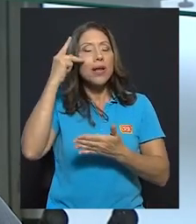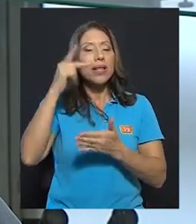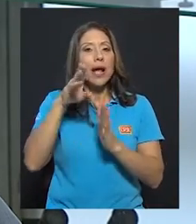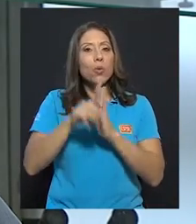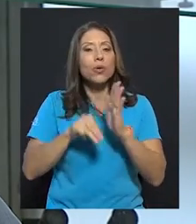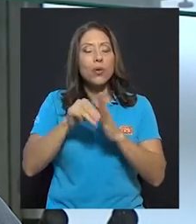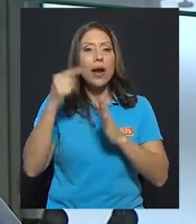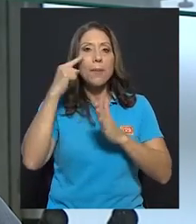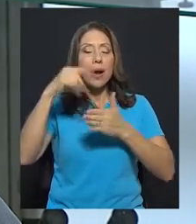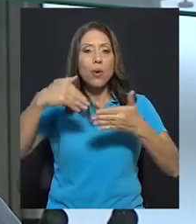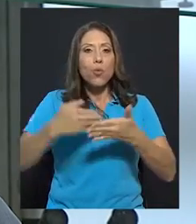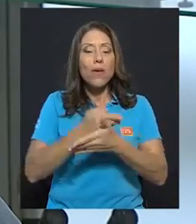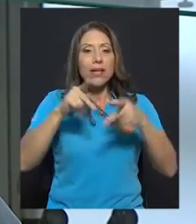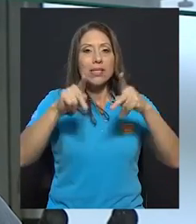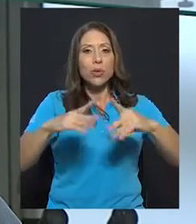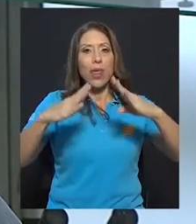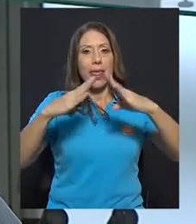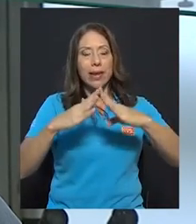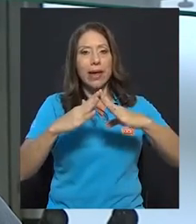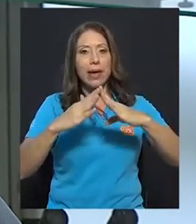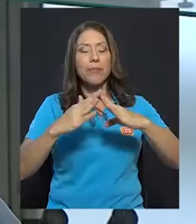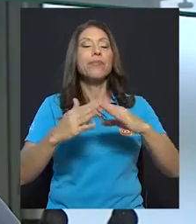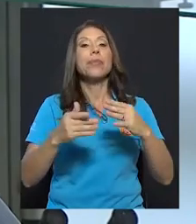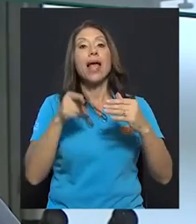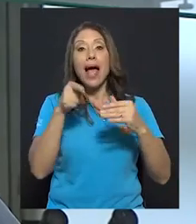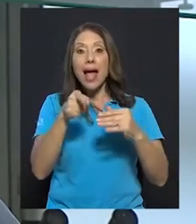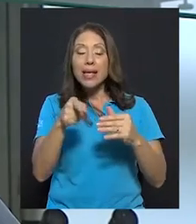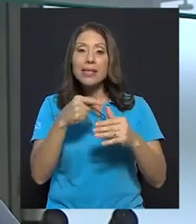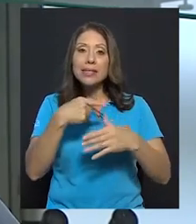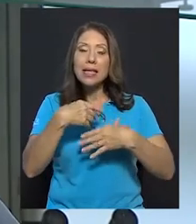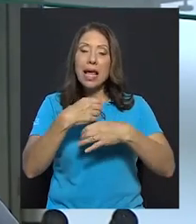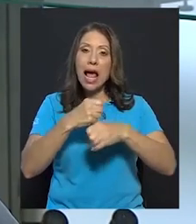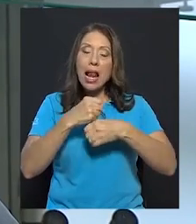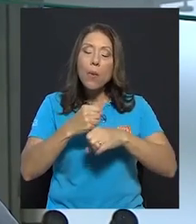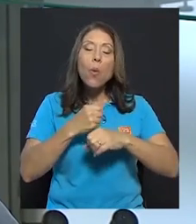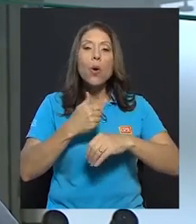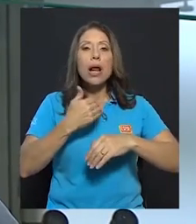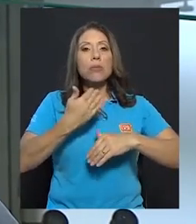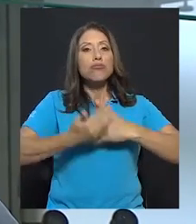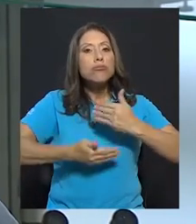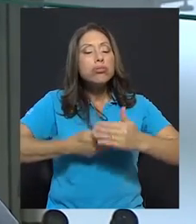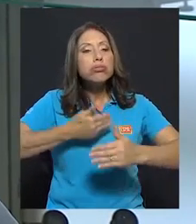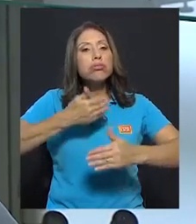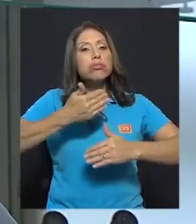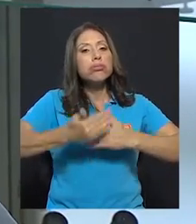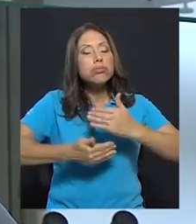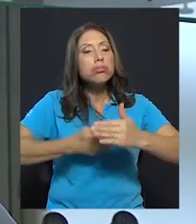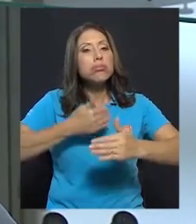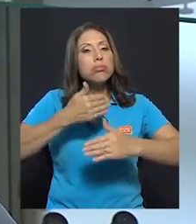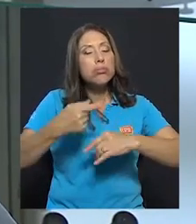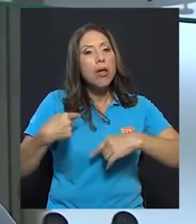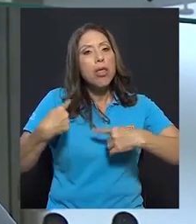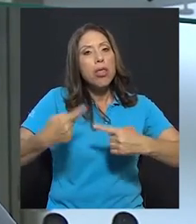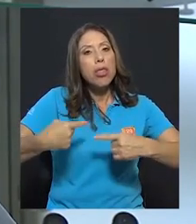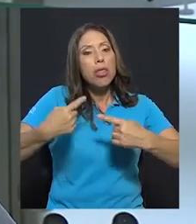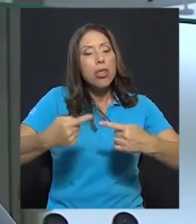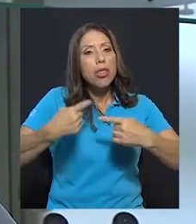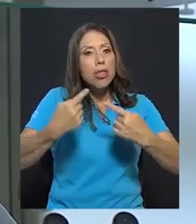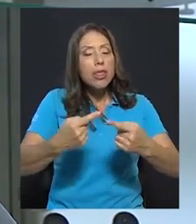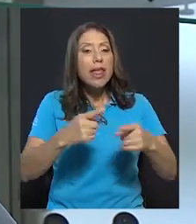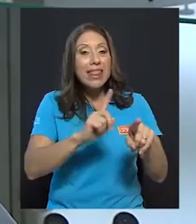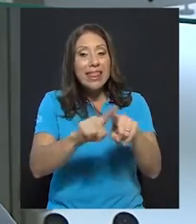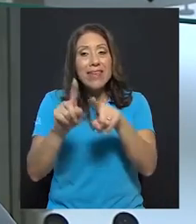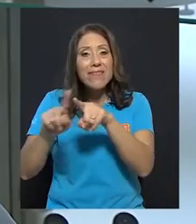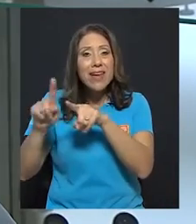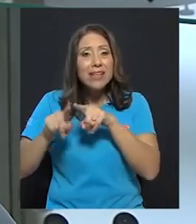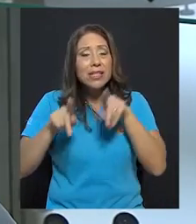curricular para una nueva ciudadanía. A partir de ahí se elabora una construcción, es un proceso donde se realizan consultas